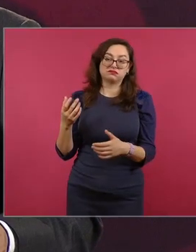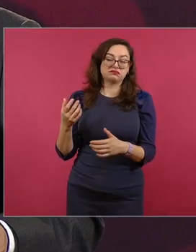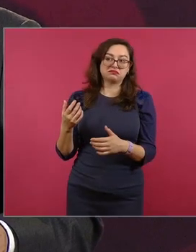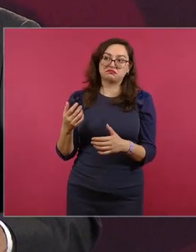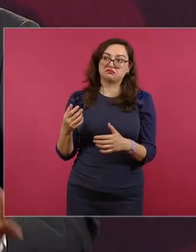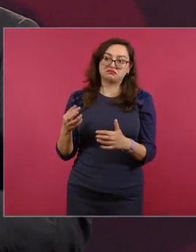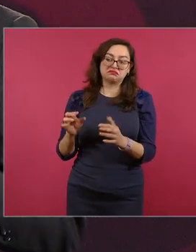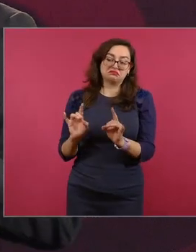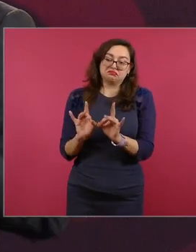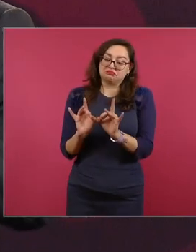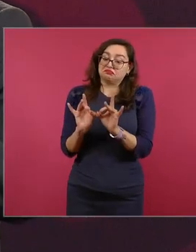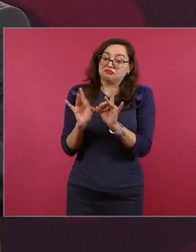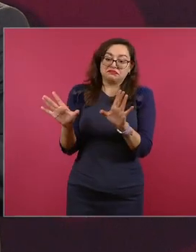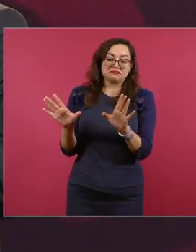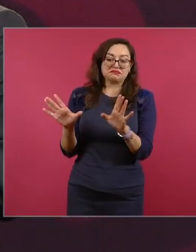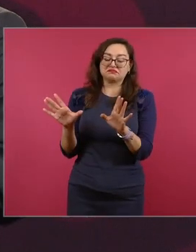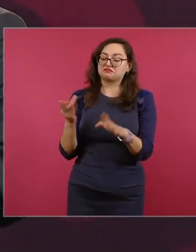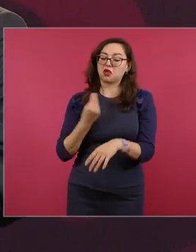y